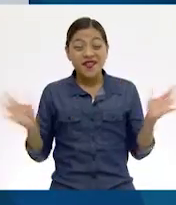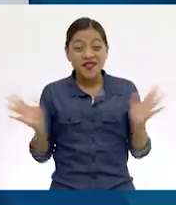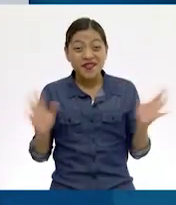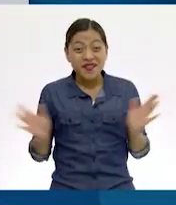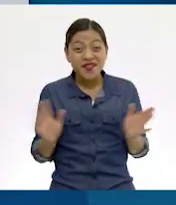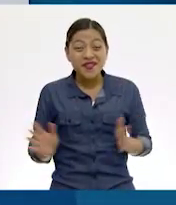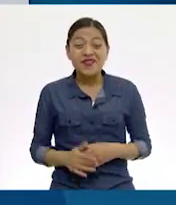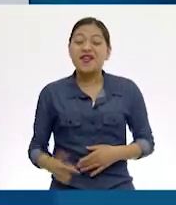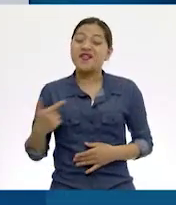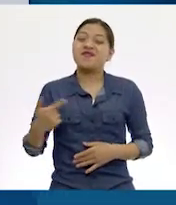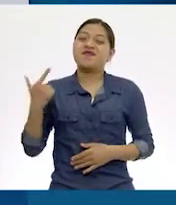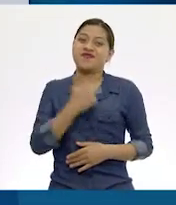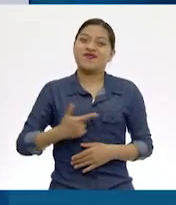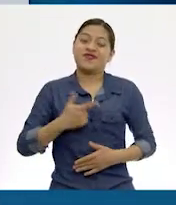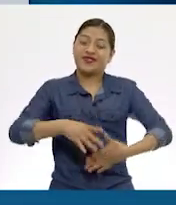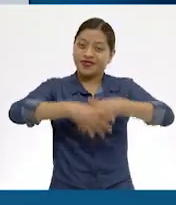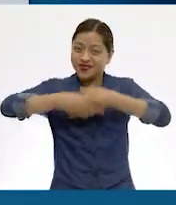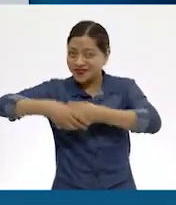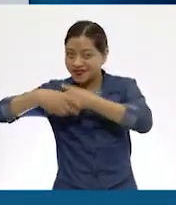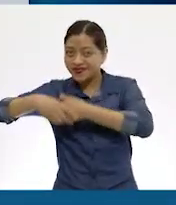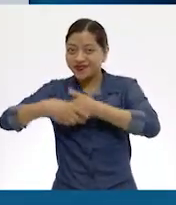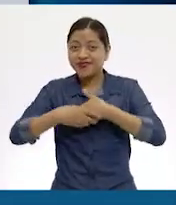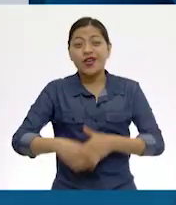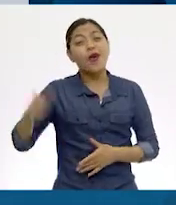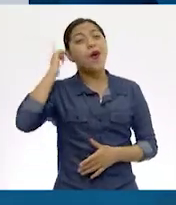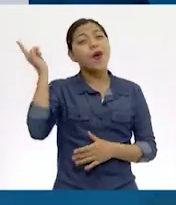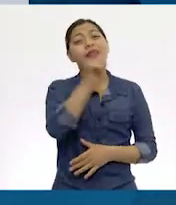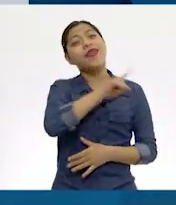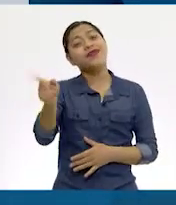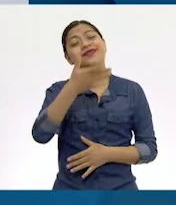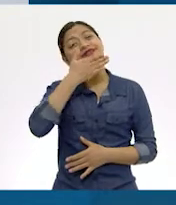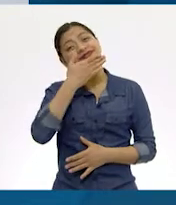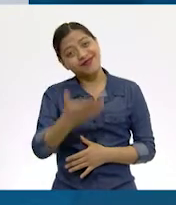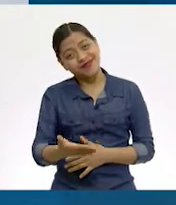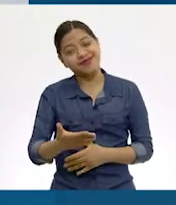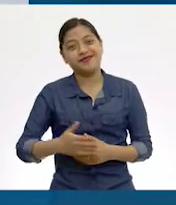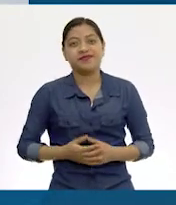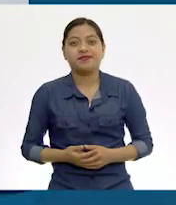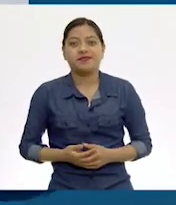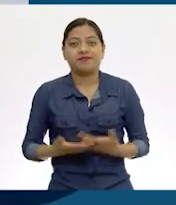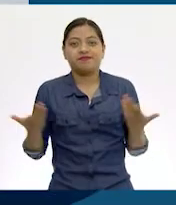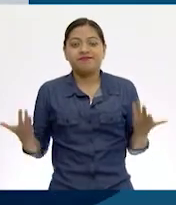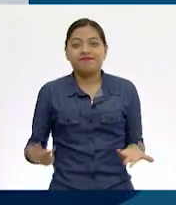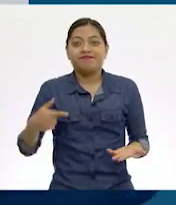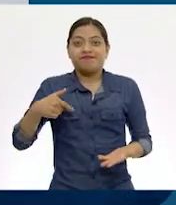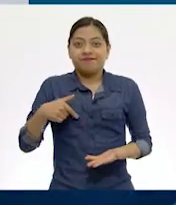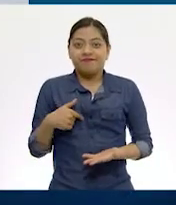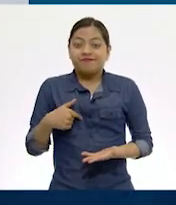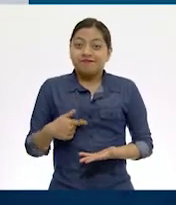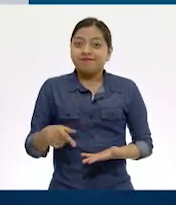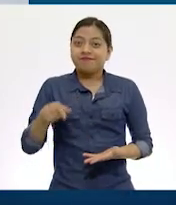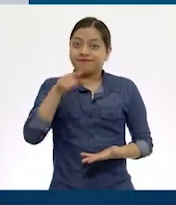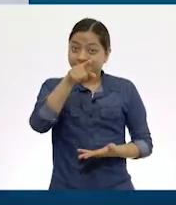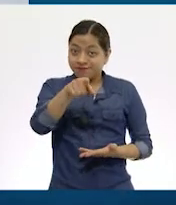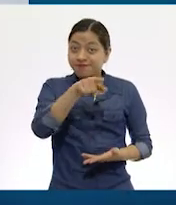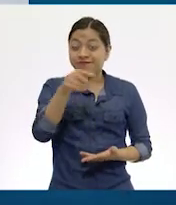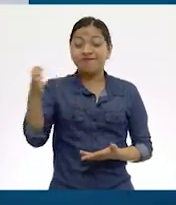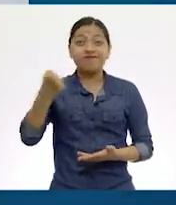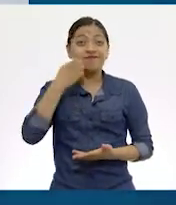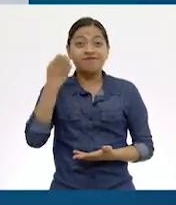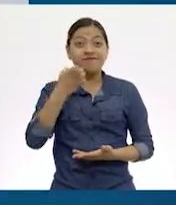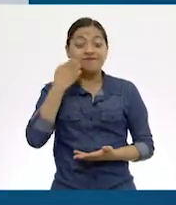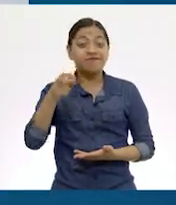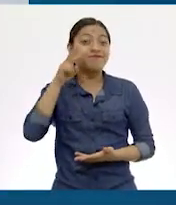¡Me da mucho gusto saludarlos! ¡Espero que estén muy bien! ¡Qué bueno que vemos la escuela en la tele